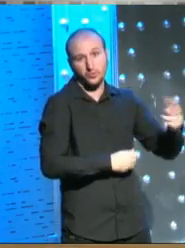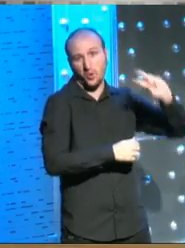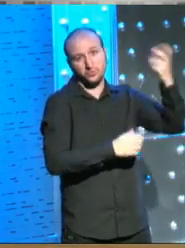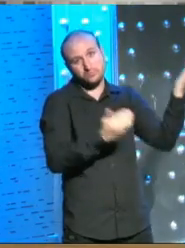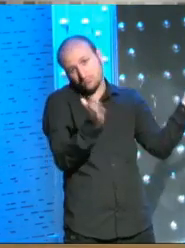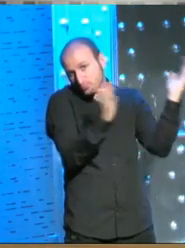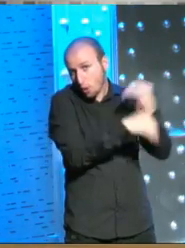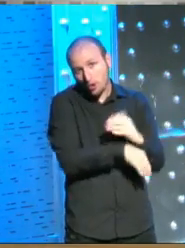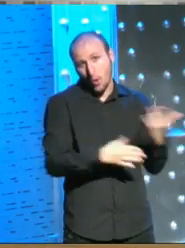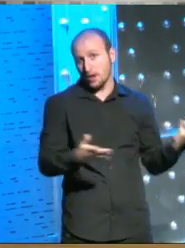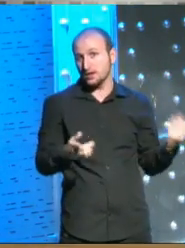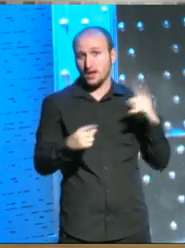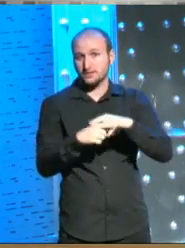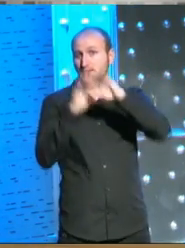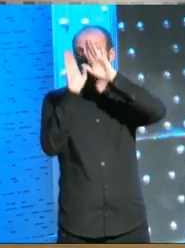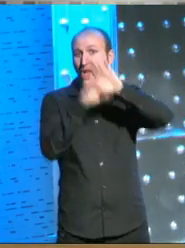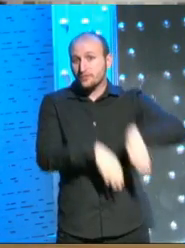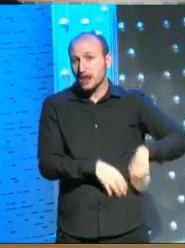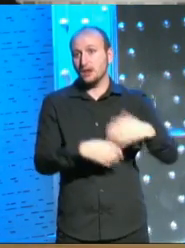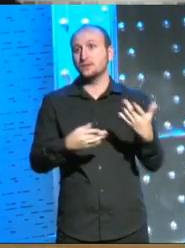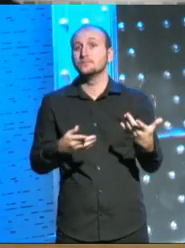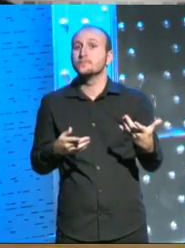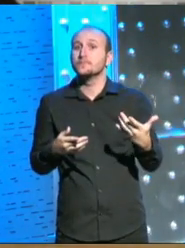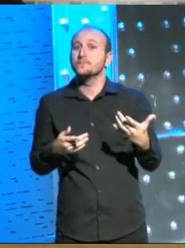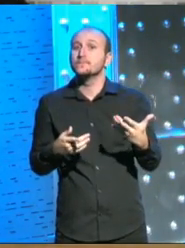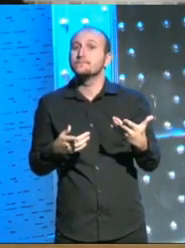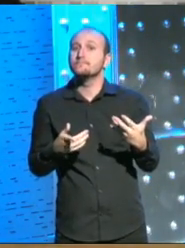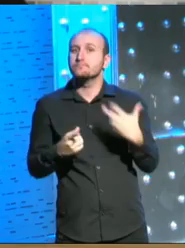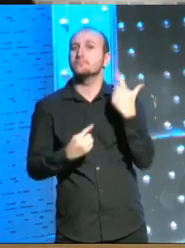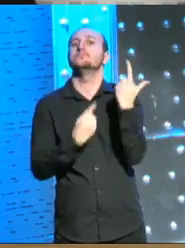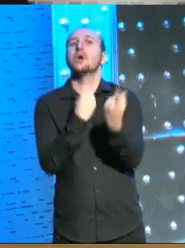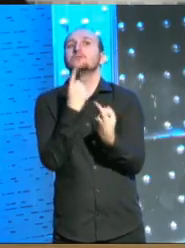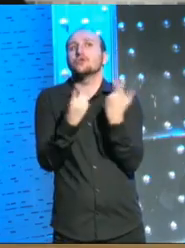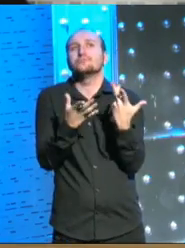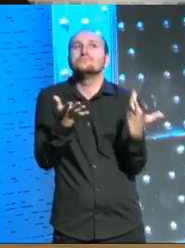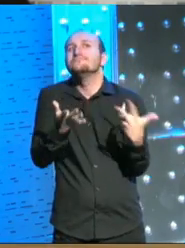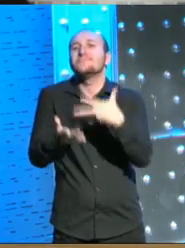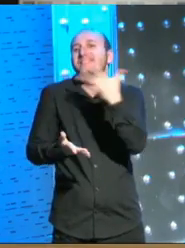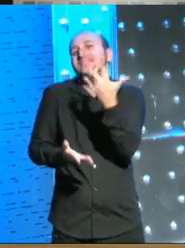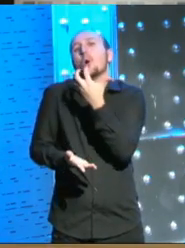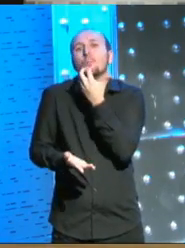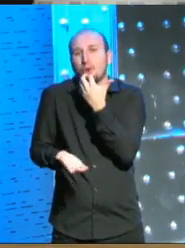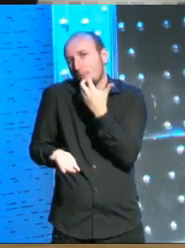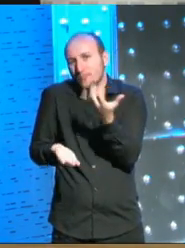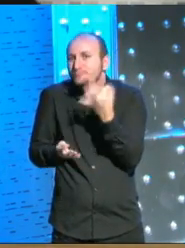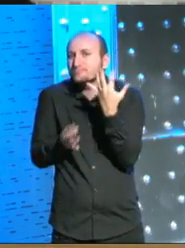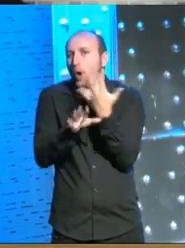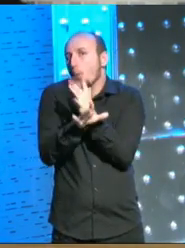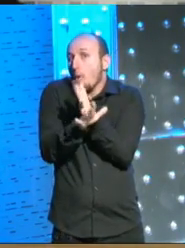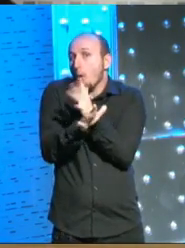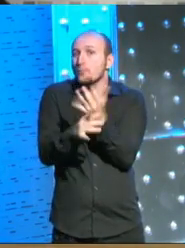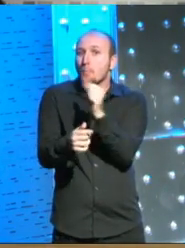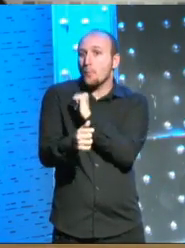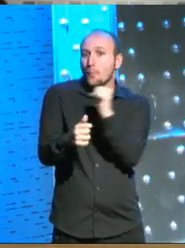que Godard, en una película que se llama Le Mépris, hay un chiste, un juego privado, que hay una pantalla de